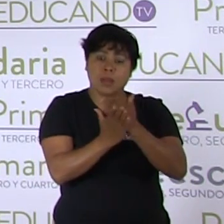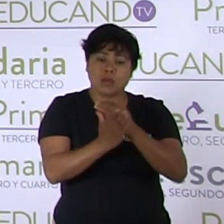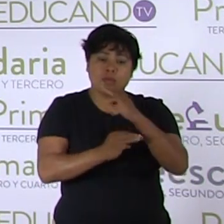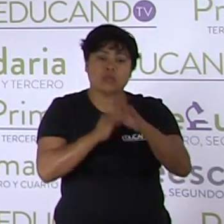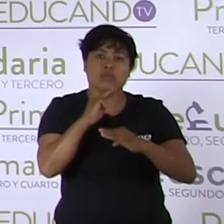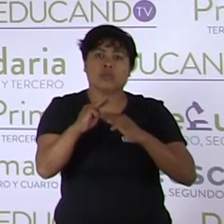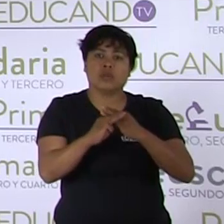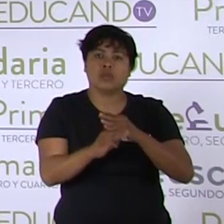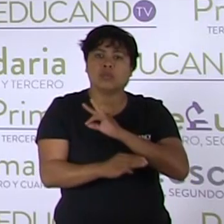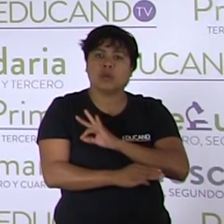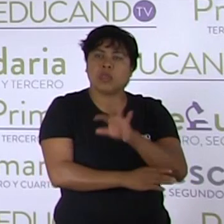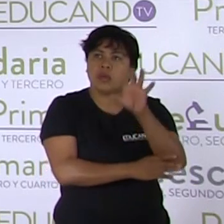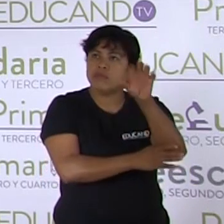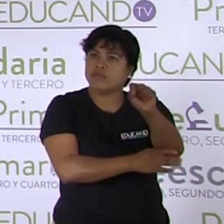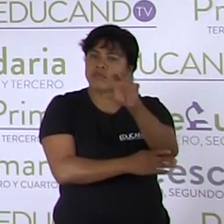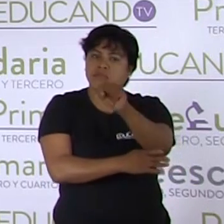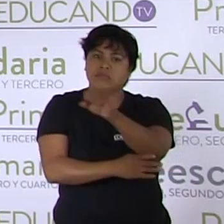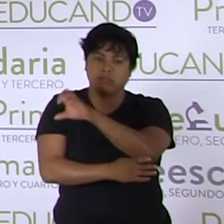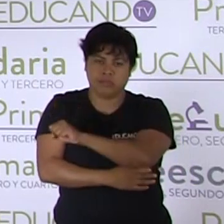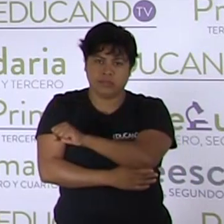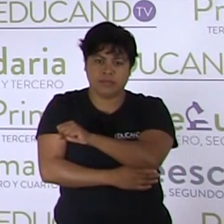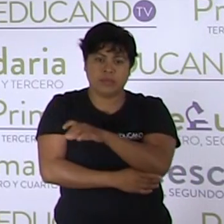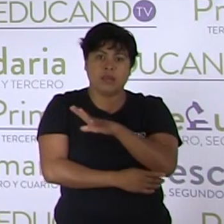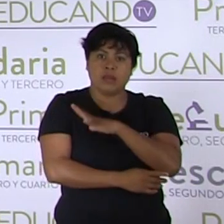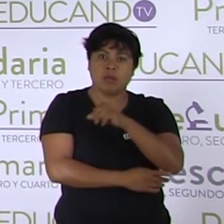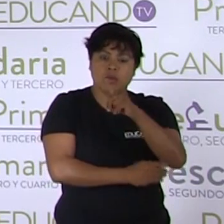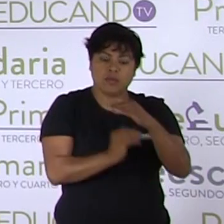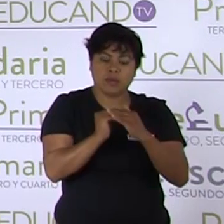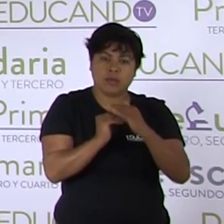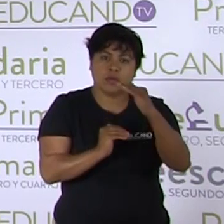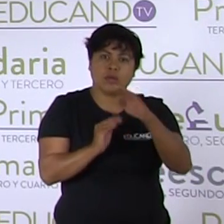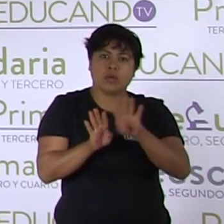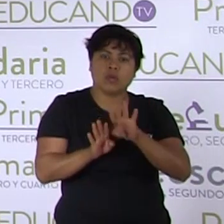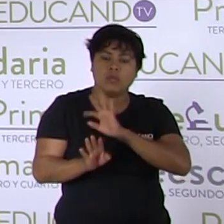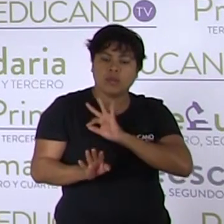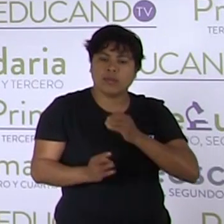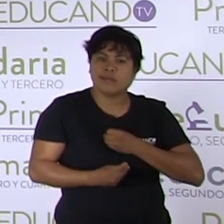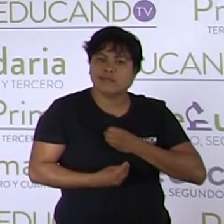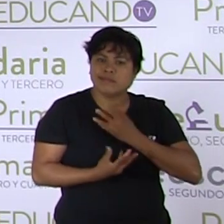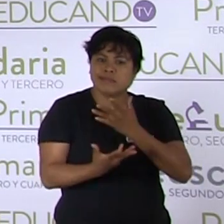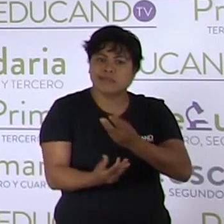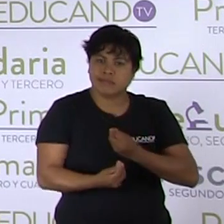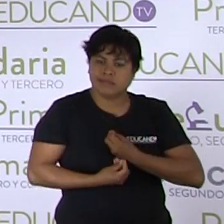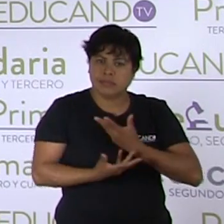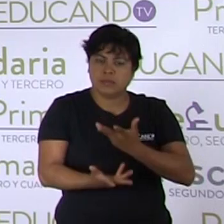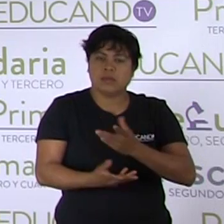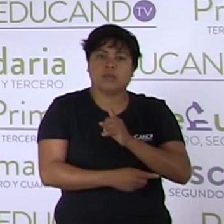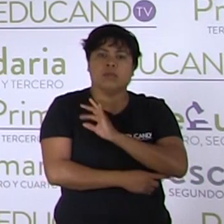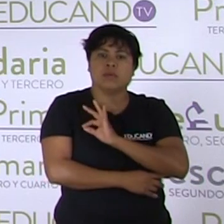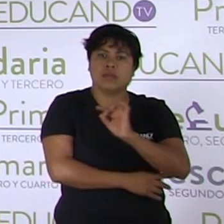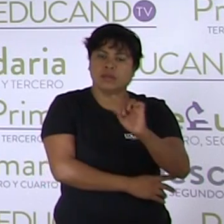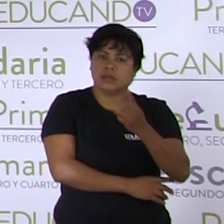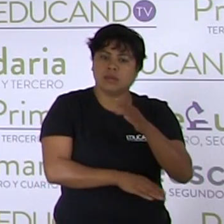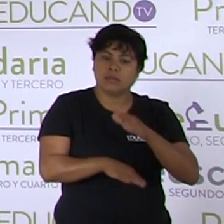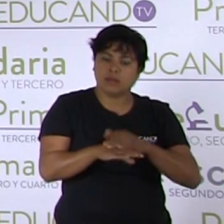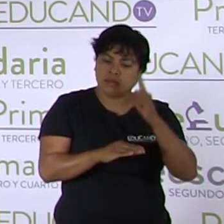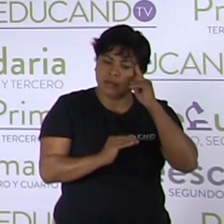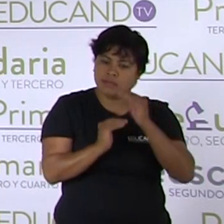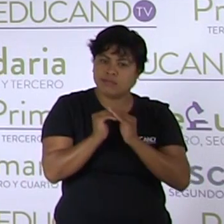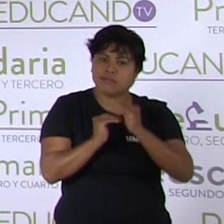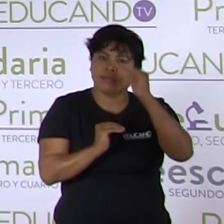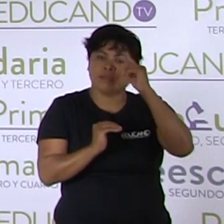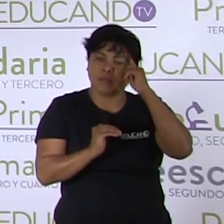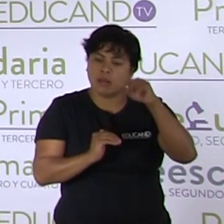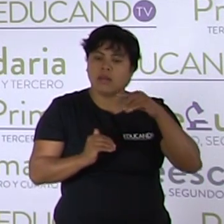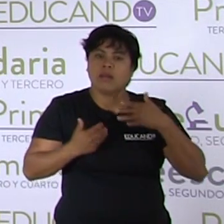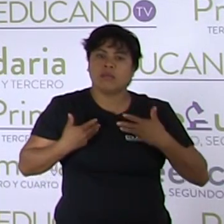mundo capturamos. Una mayor capacidad expresiva supone una mayor capacidad de comprensión